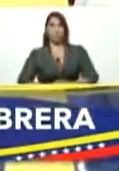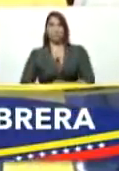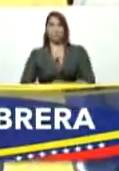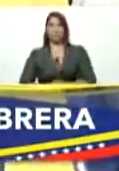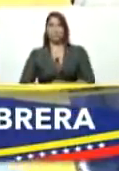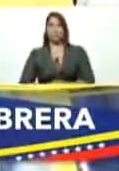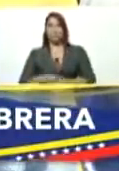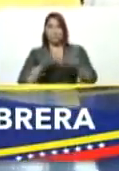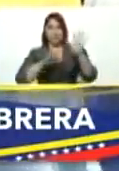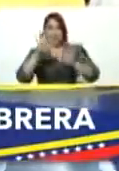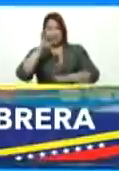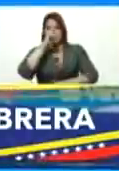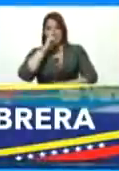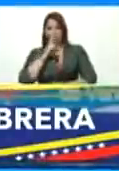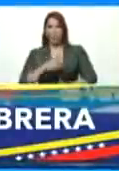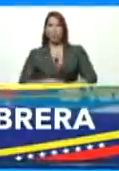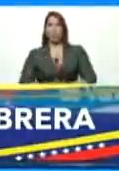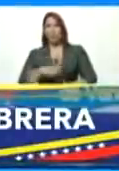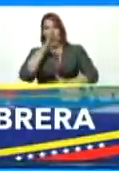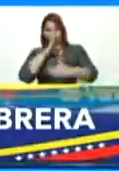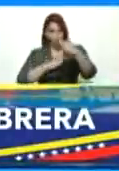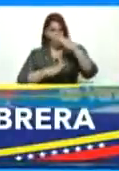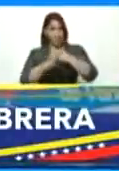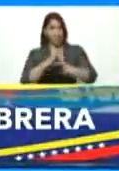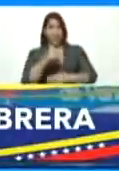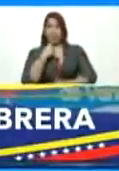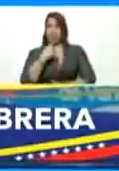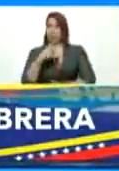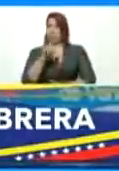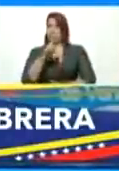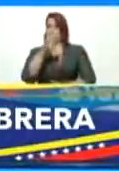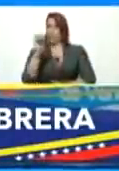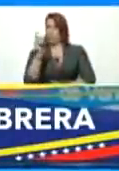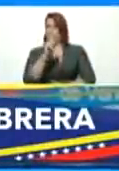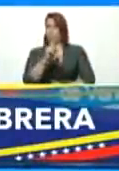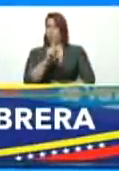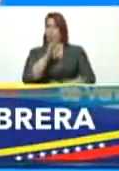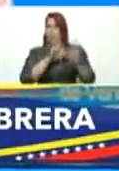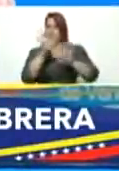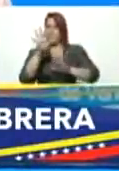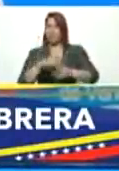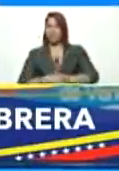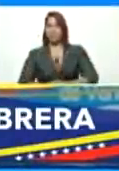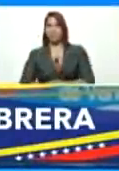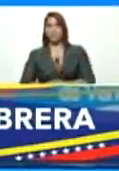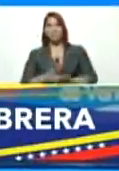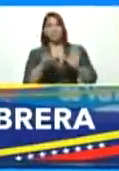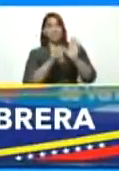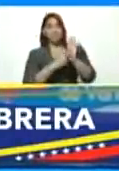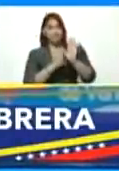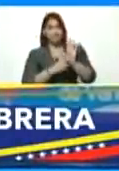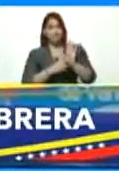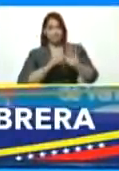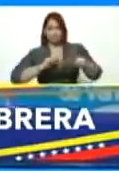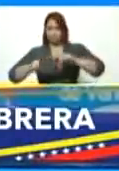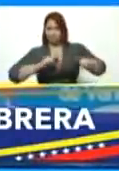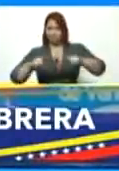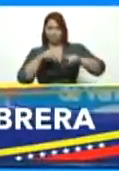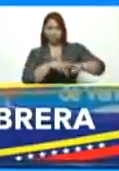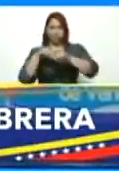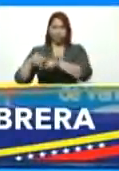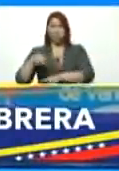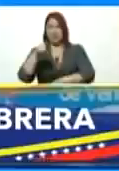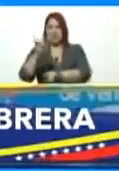15 humildemente él dice no 40 15 un verdadero dictador ese sí es un